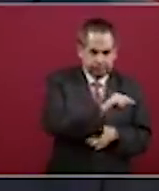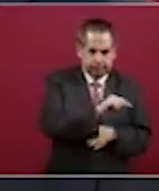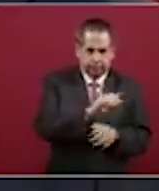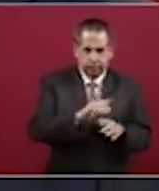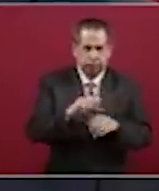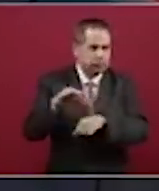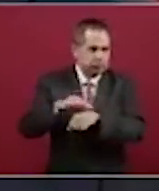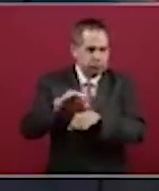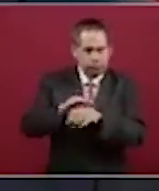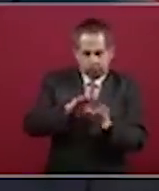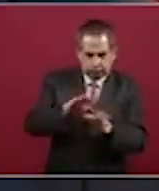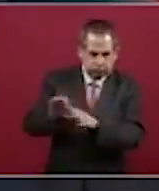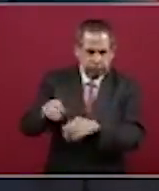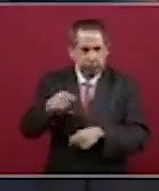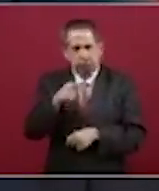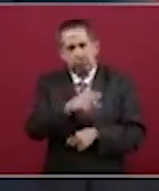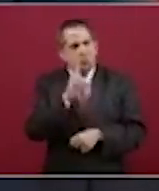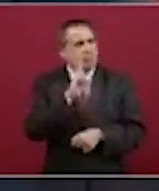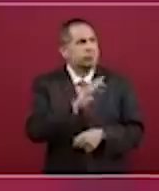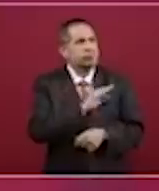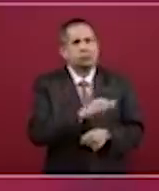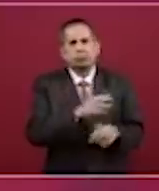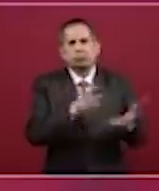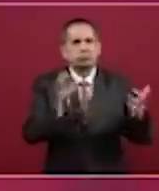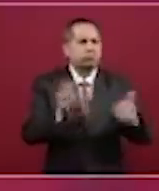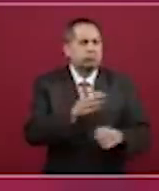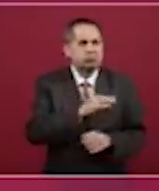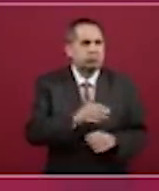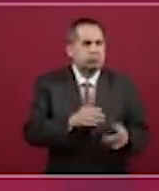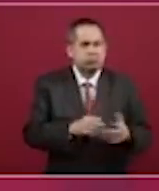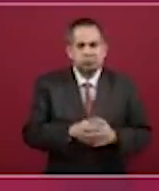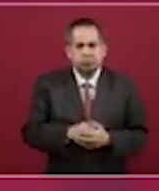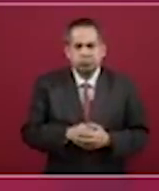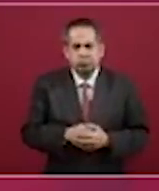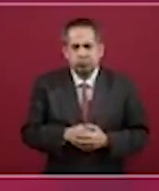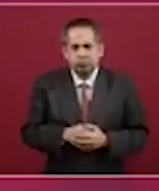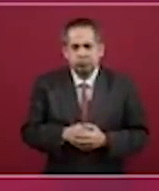o a los médicos, pueden haber hasta